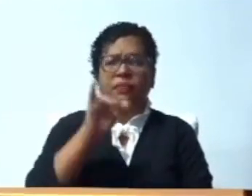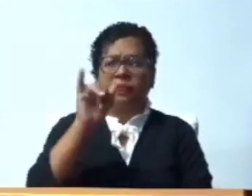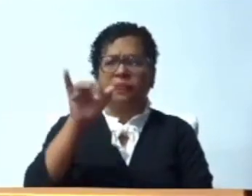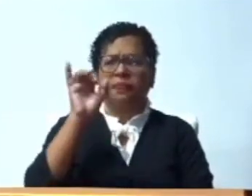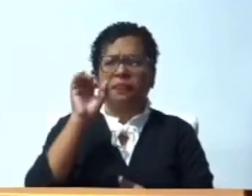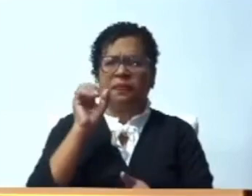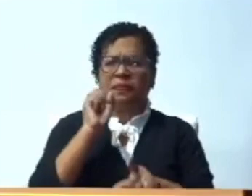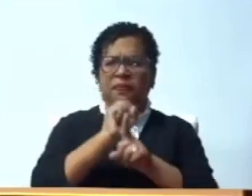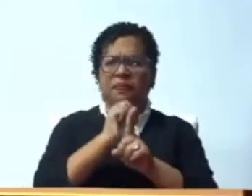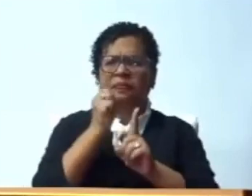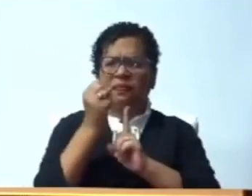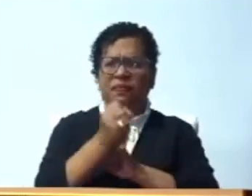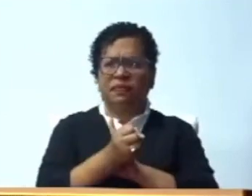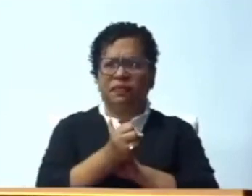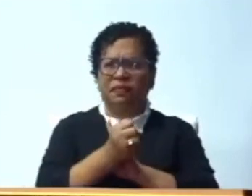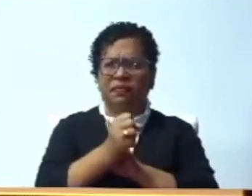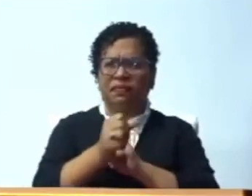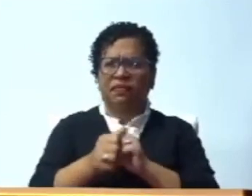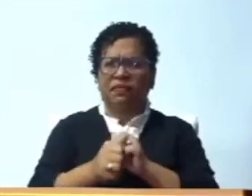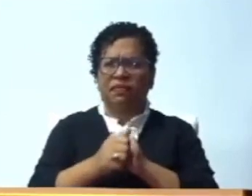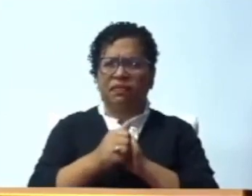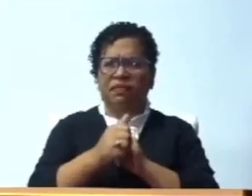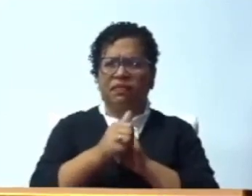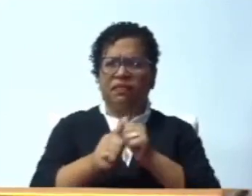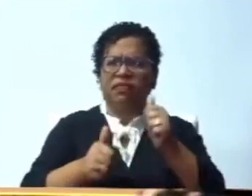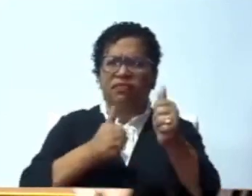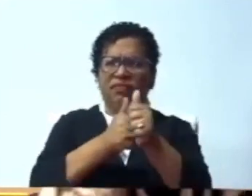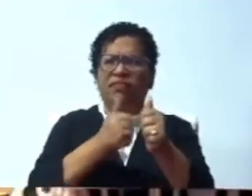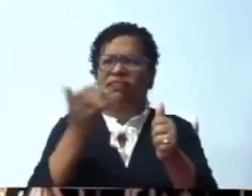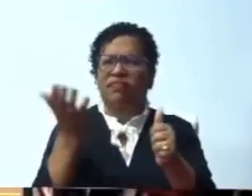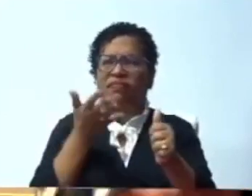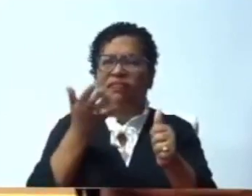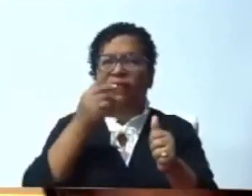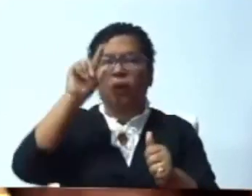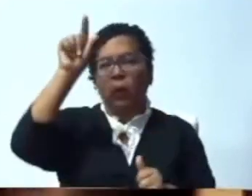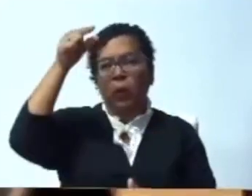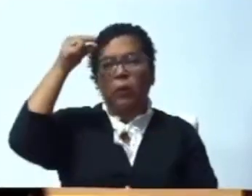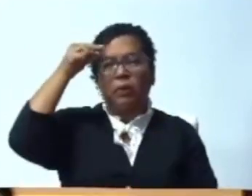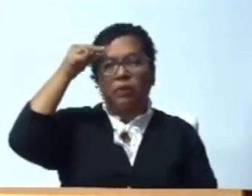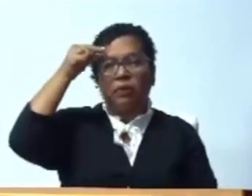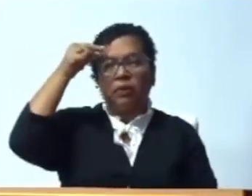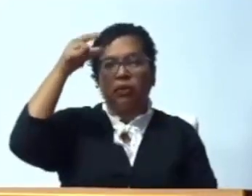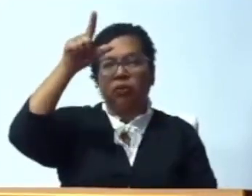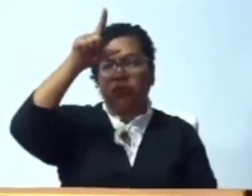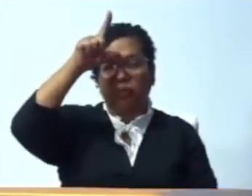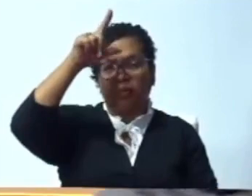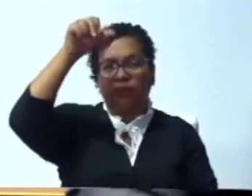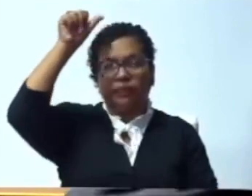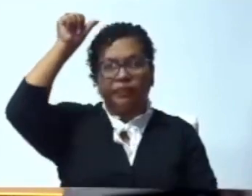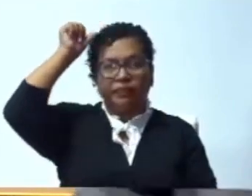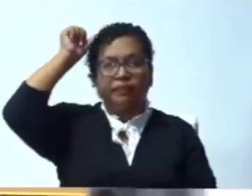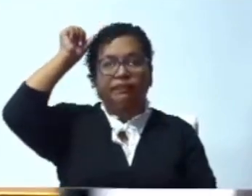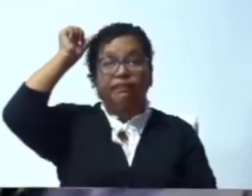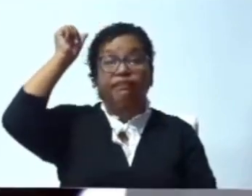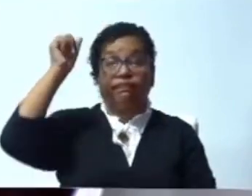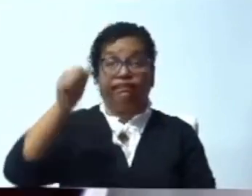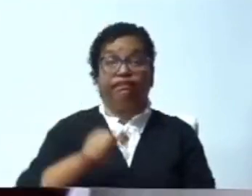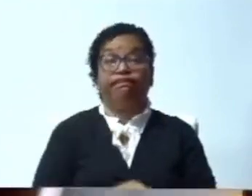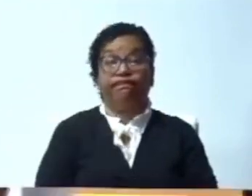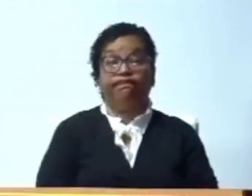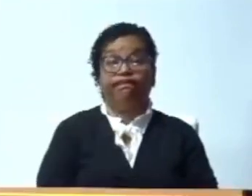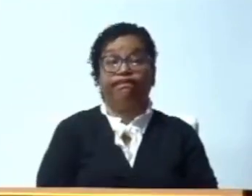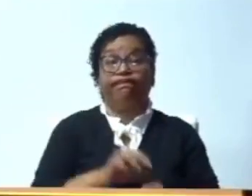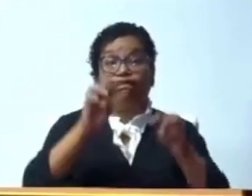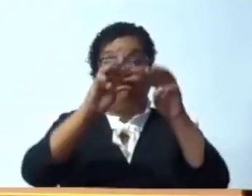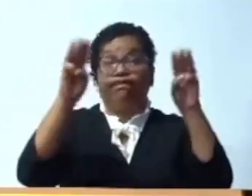mediante las acciones que viene desarrollando el Ministerio Público no